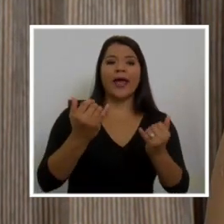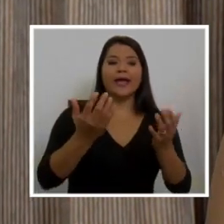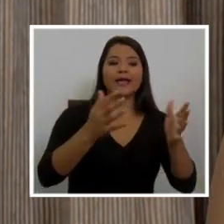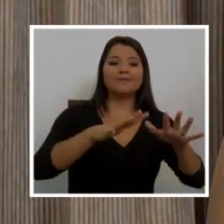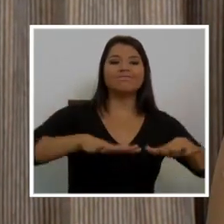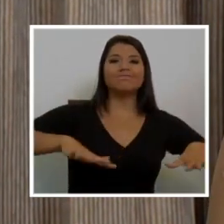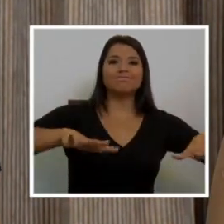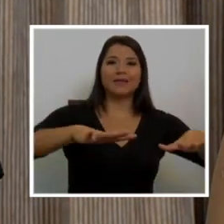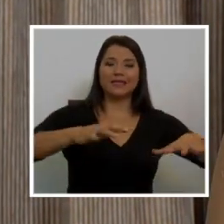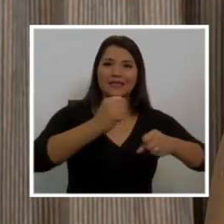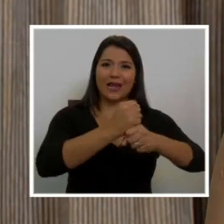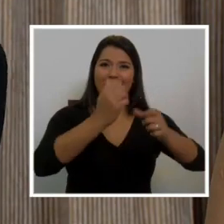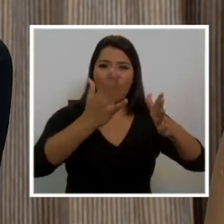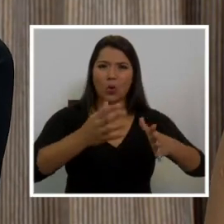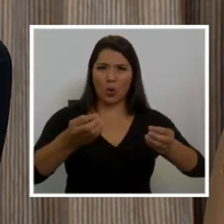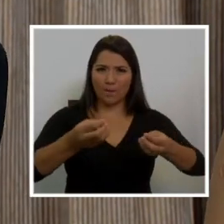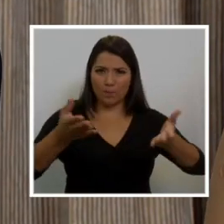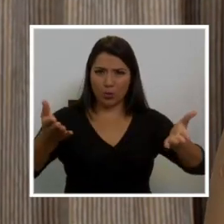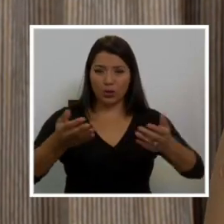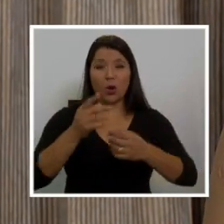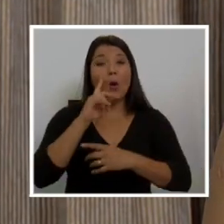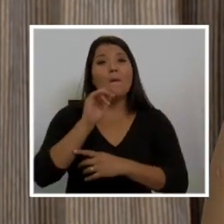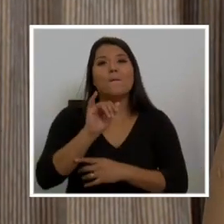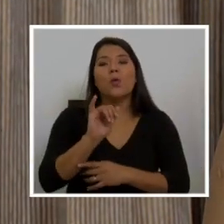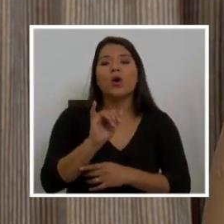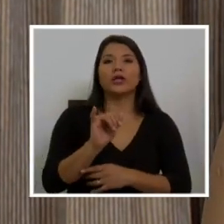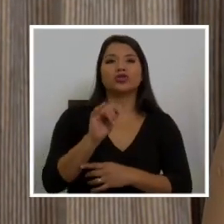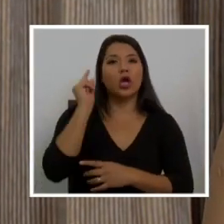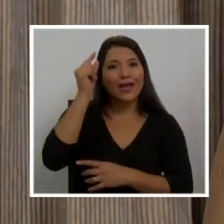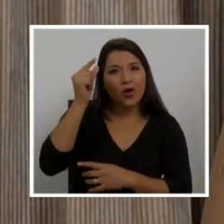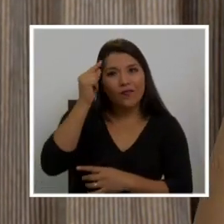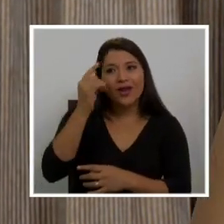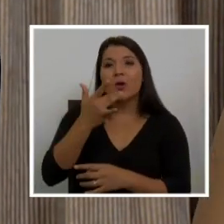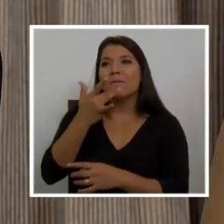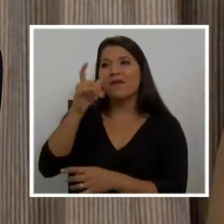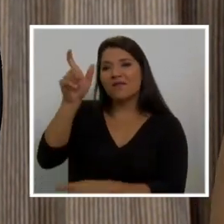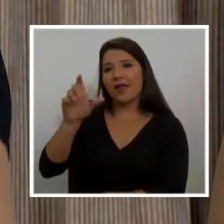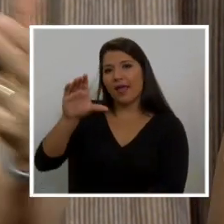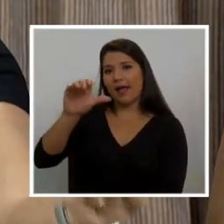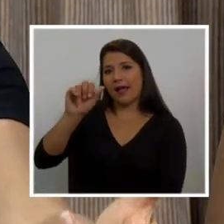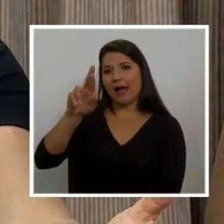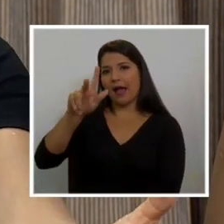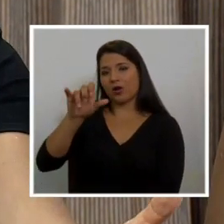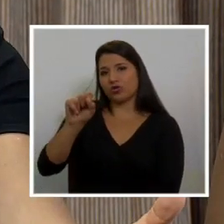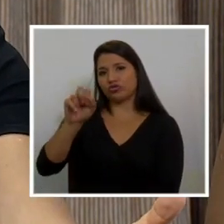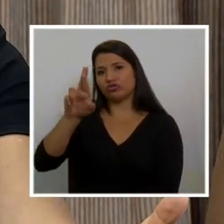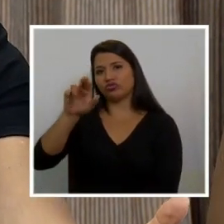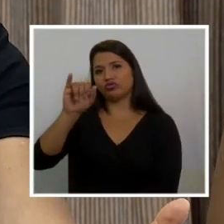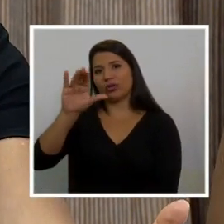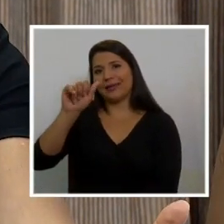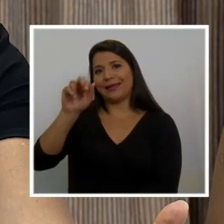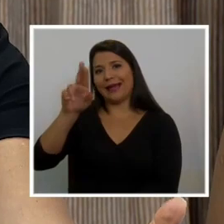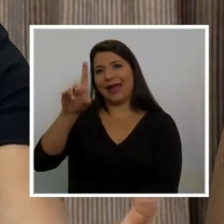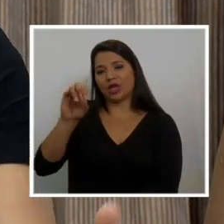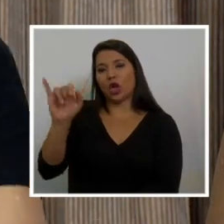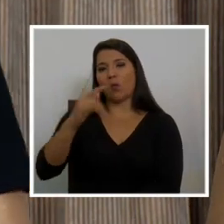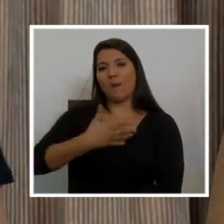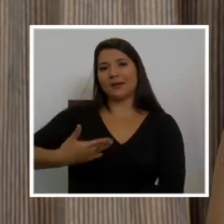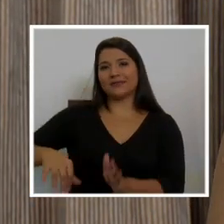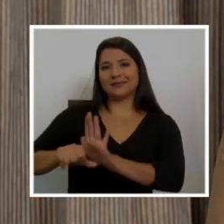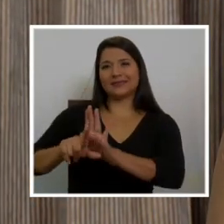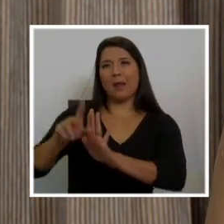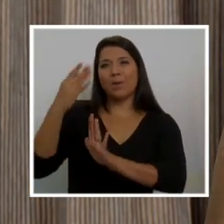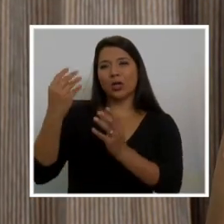al gobierno le interesa más Carlos Ricardo, que es afín y además no es tan conservador como Erwin Macís en el tema de derechos